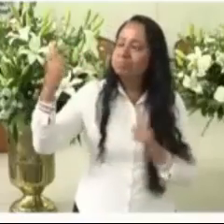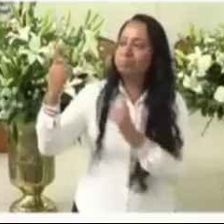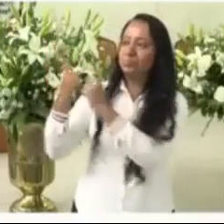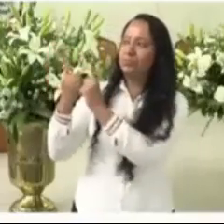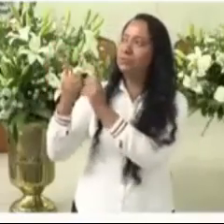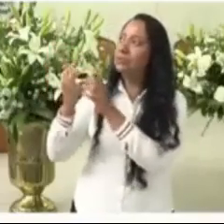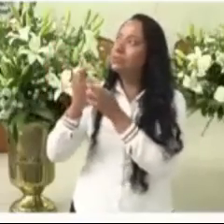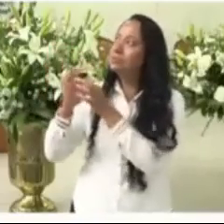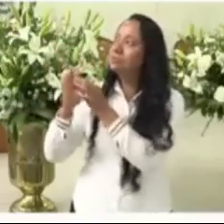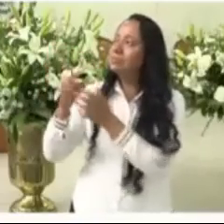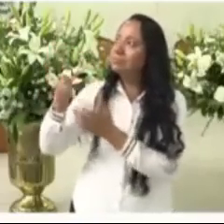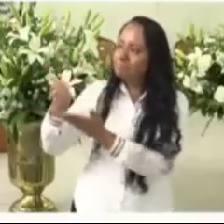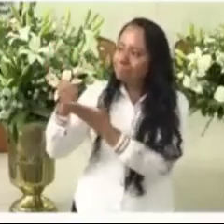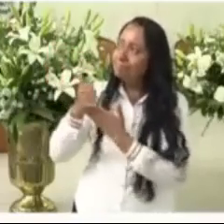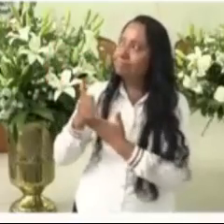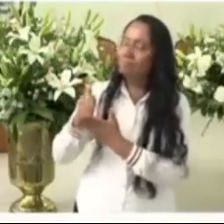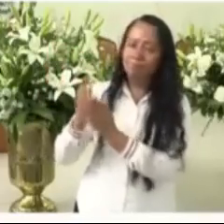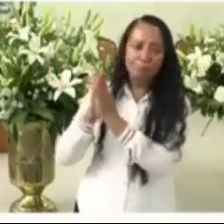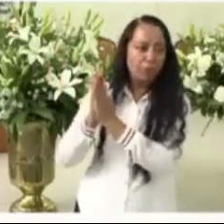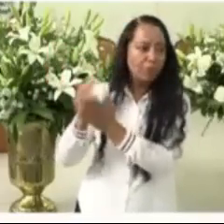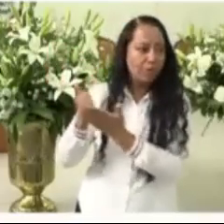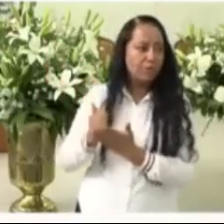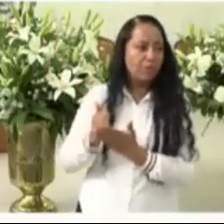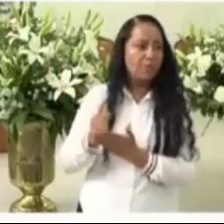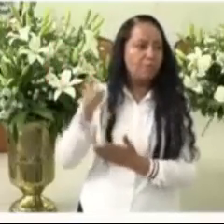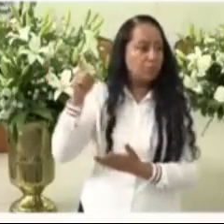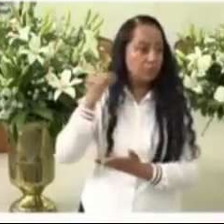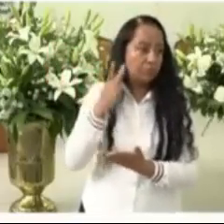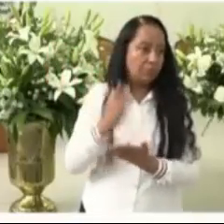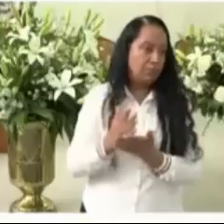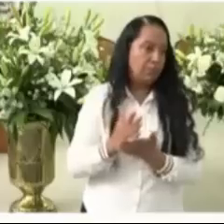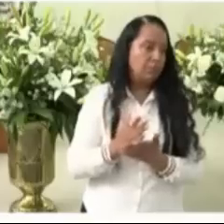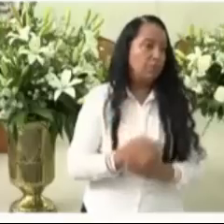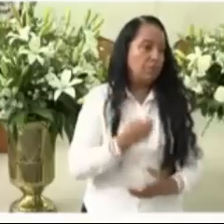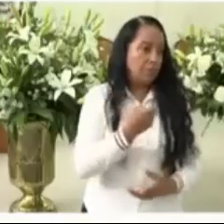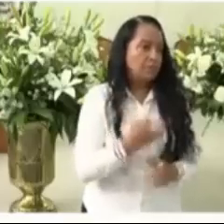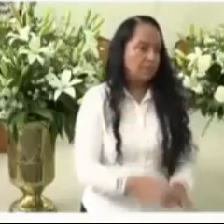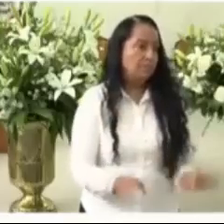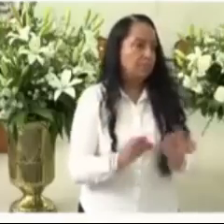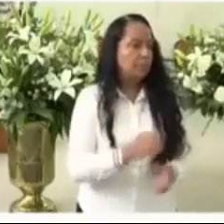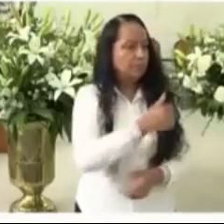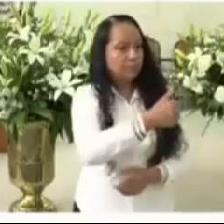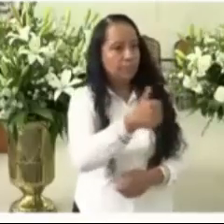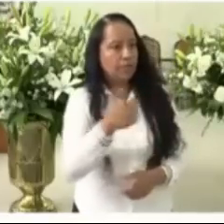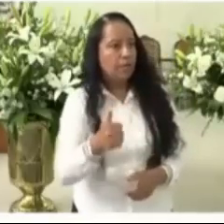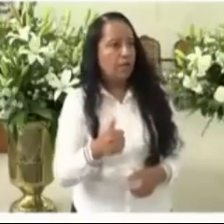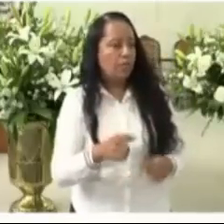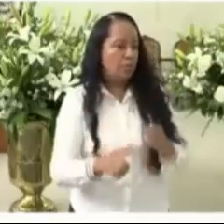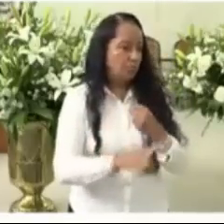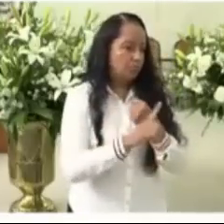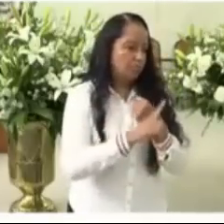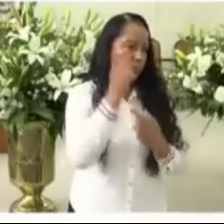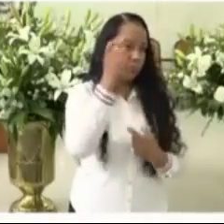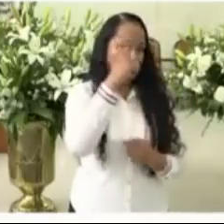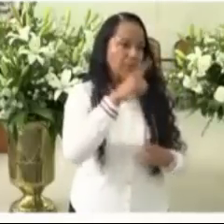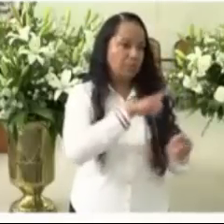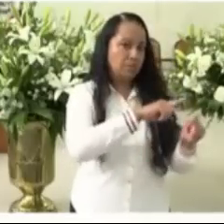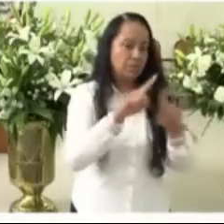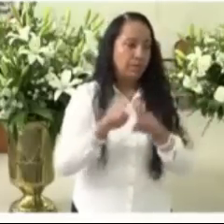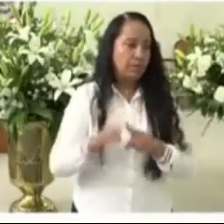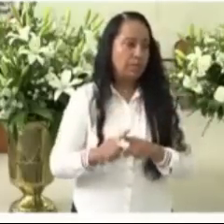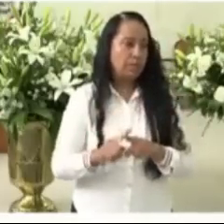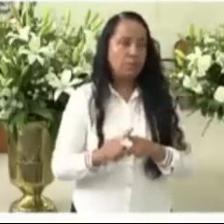de la esposa, del hijo alcohólico, del hijo drogadicto, de la hija que tiene tendencias sexuales diferentes a las establecidas en la palabra